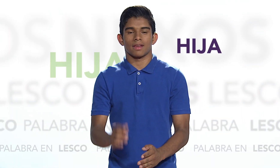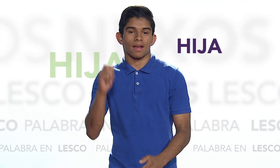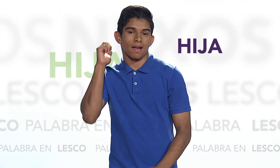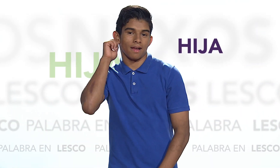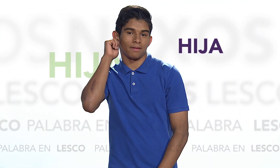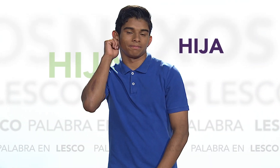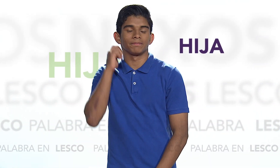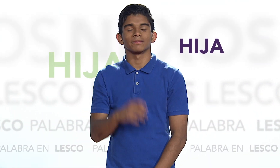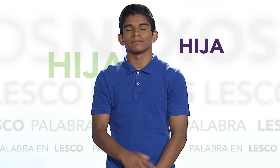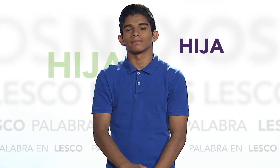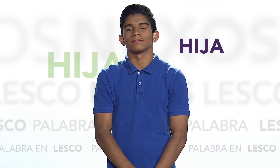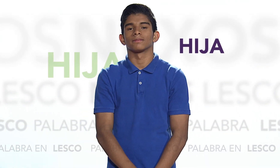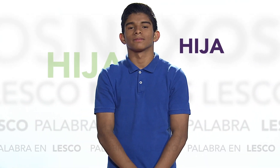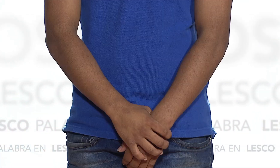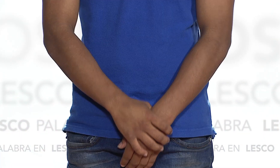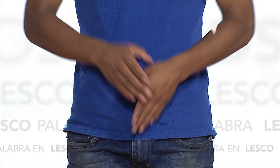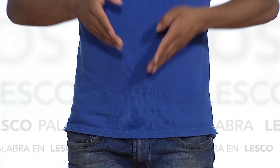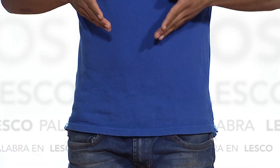Hija